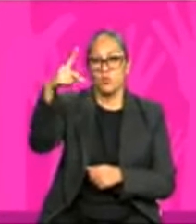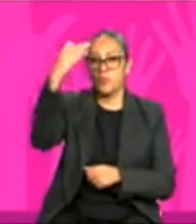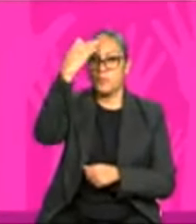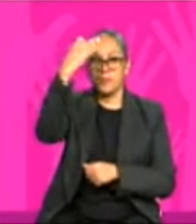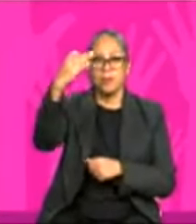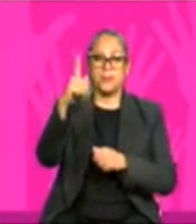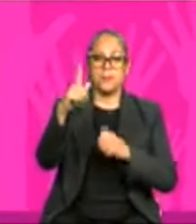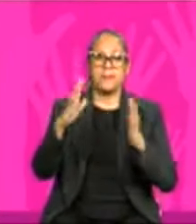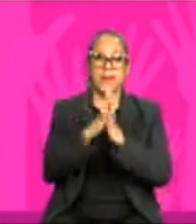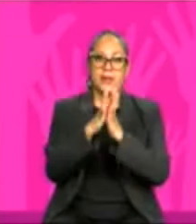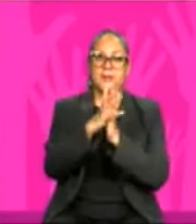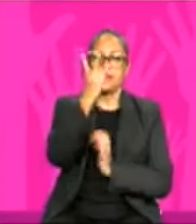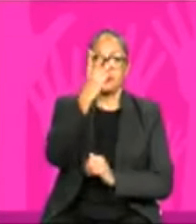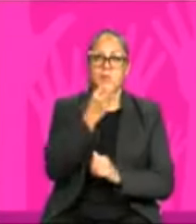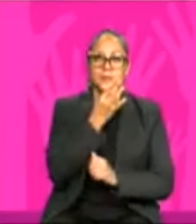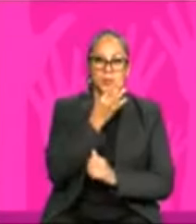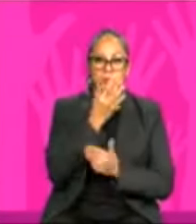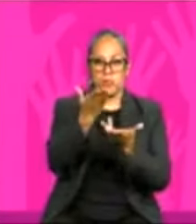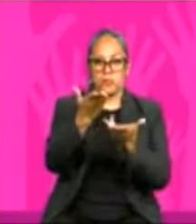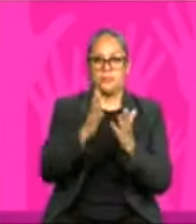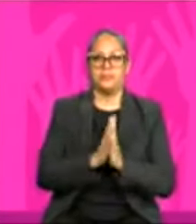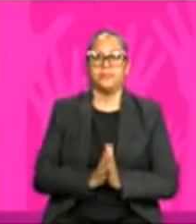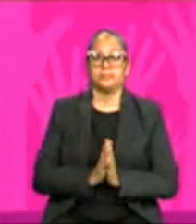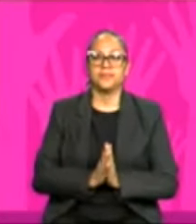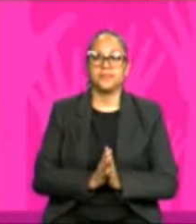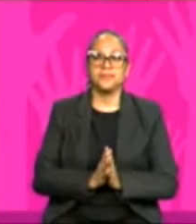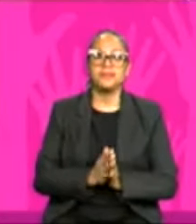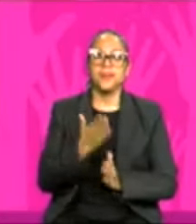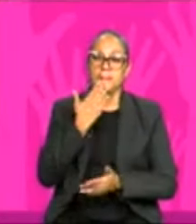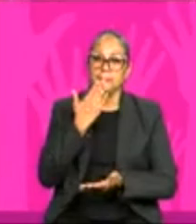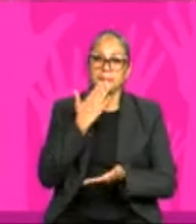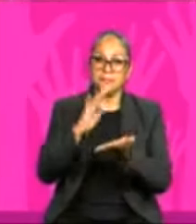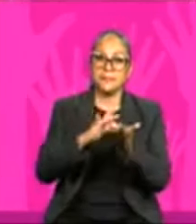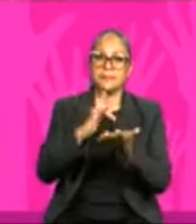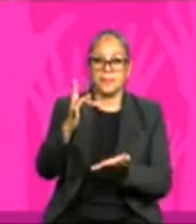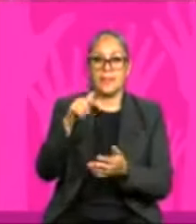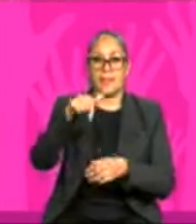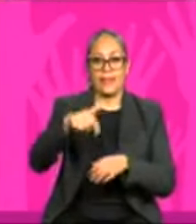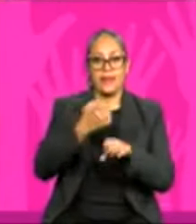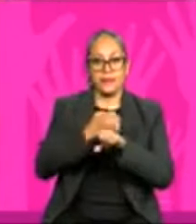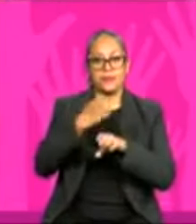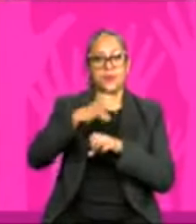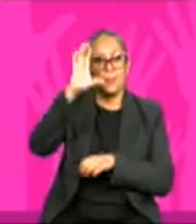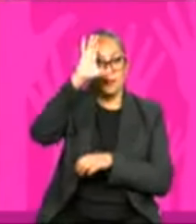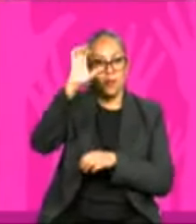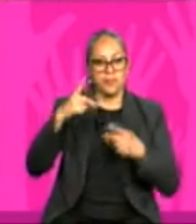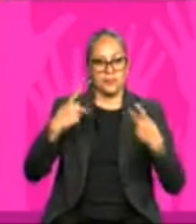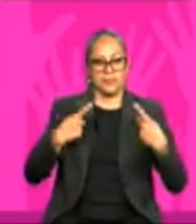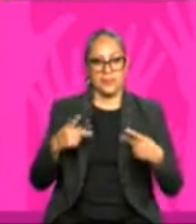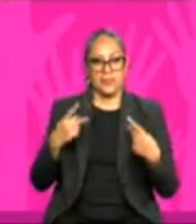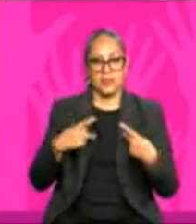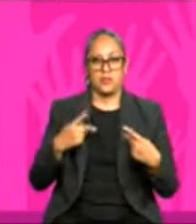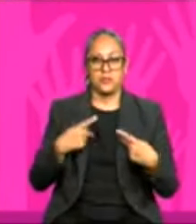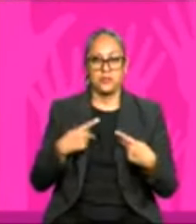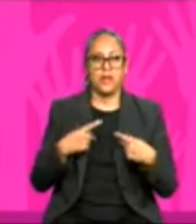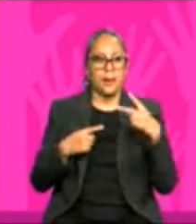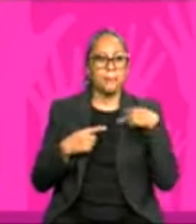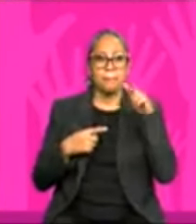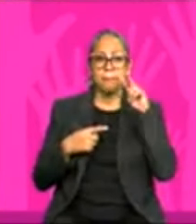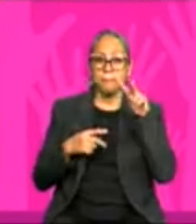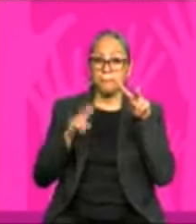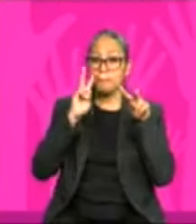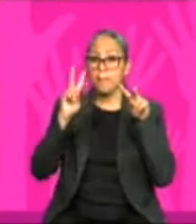de participación de 3 minutos. Adelante, candidata. Sí, gracias. Los morelenses no me van a dejar mentir que los servicios